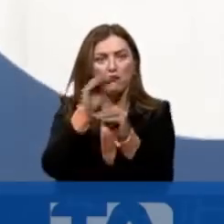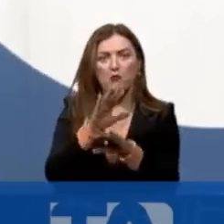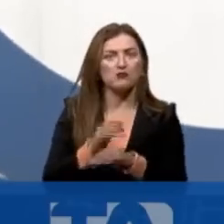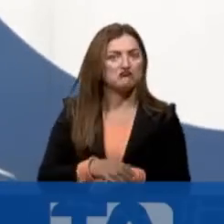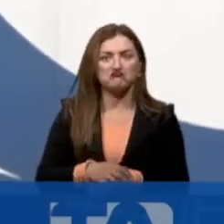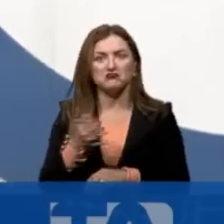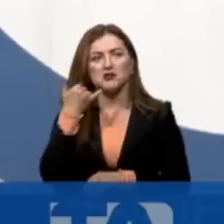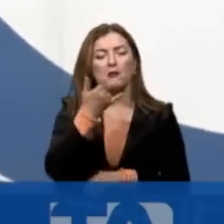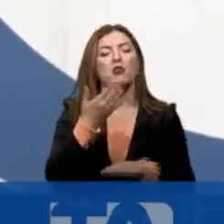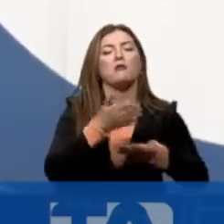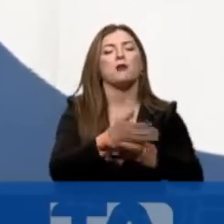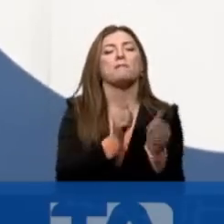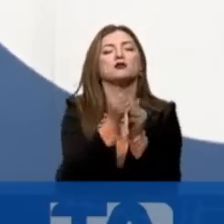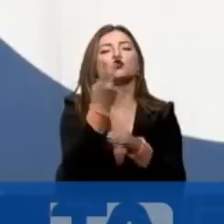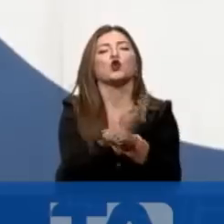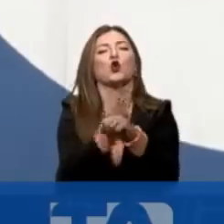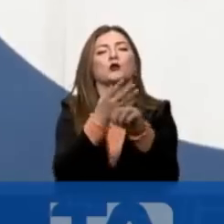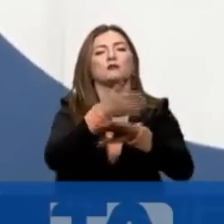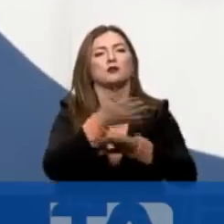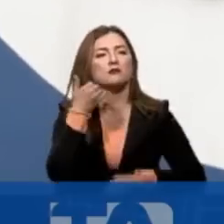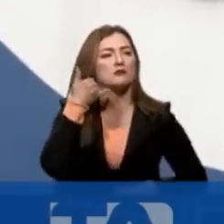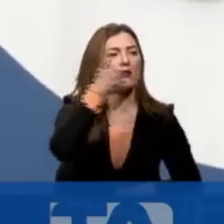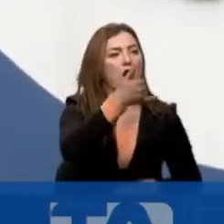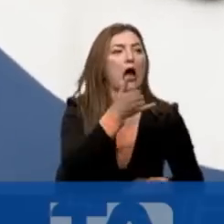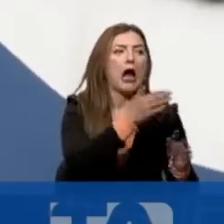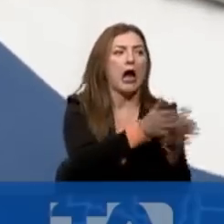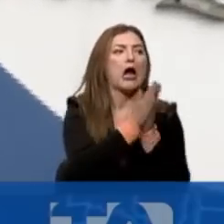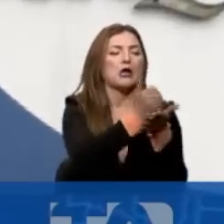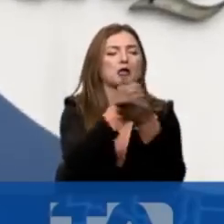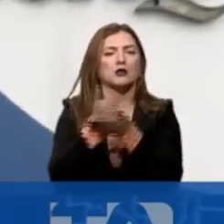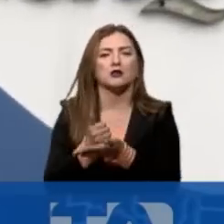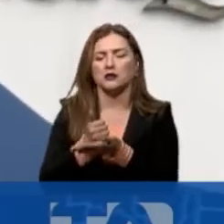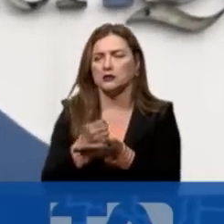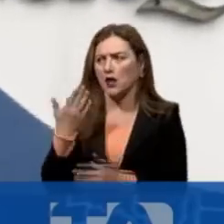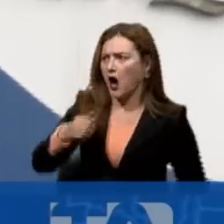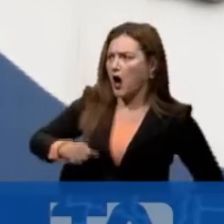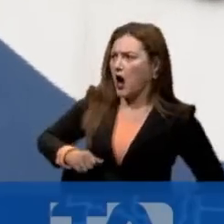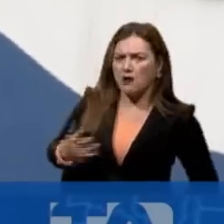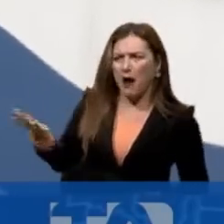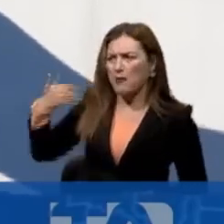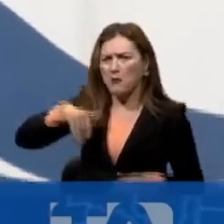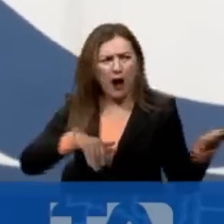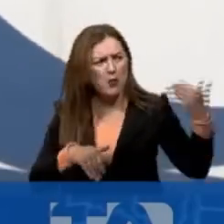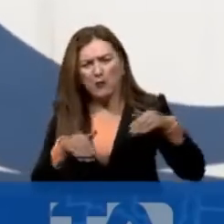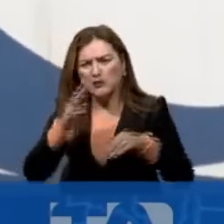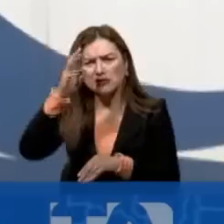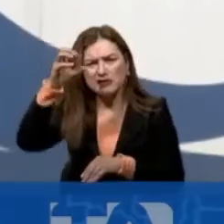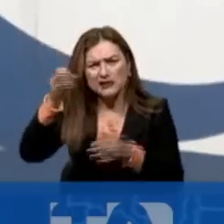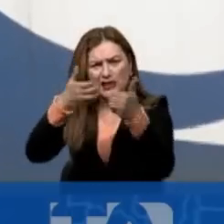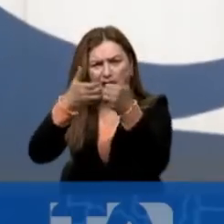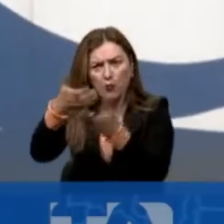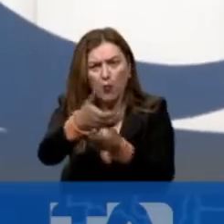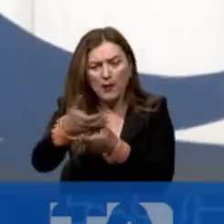que las autoridades municipales ya supieron de este hecho, se desplegó un contingente con 60 personas del Cuerpo